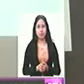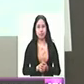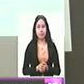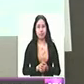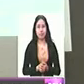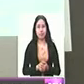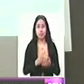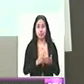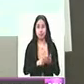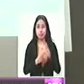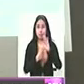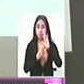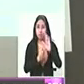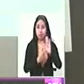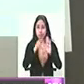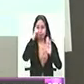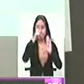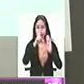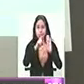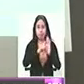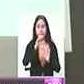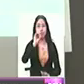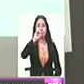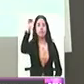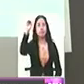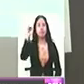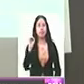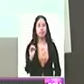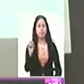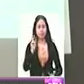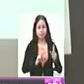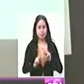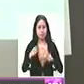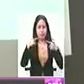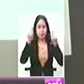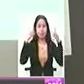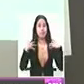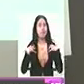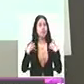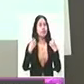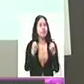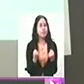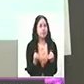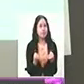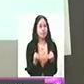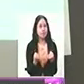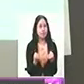Aquí nos está mostrando la tasa, el índice de recuperados,